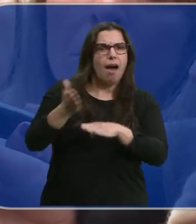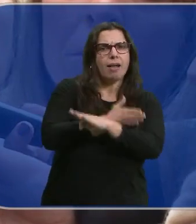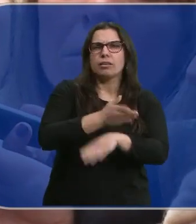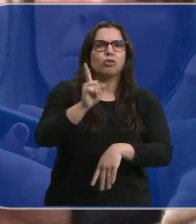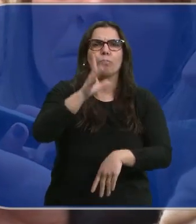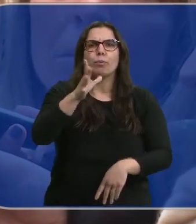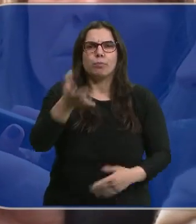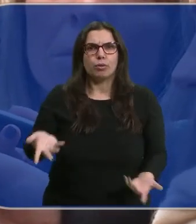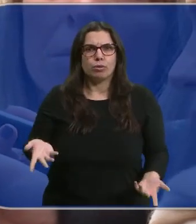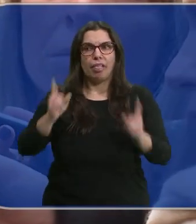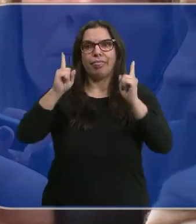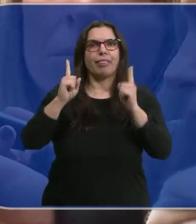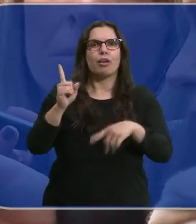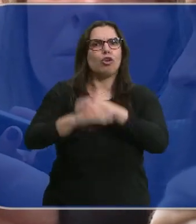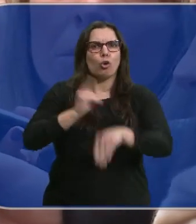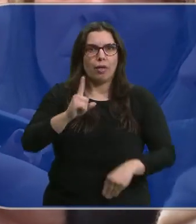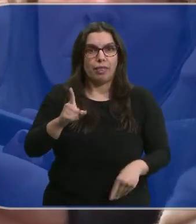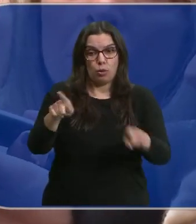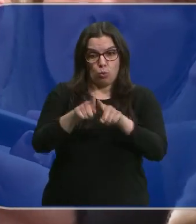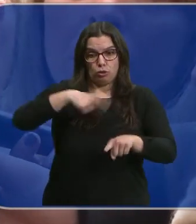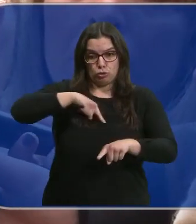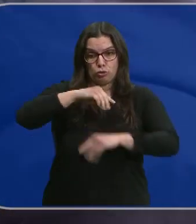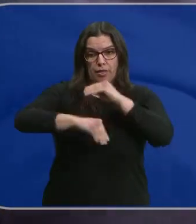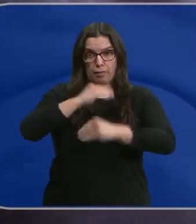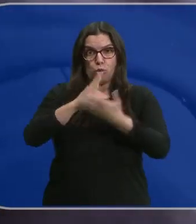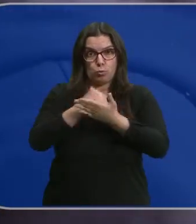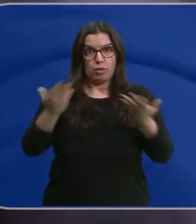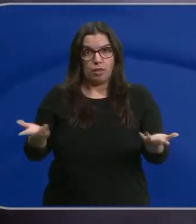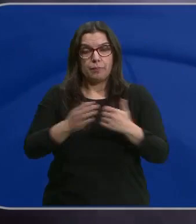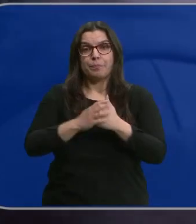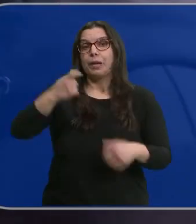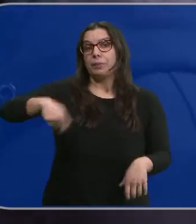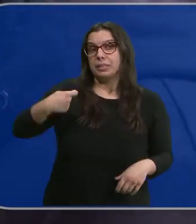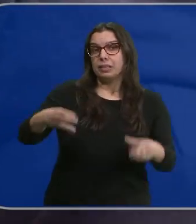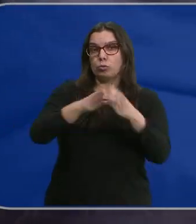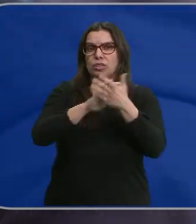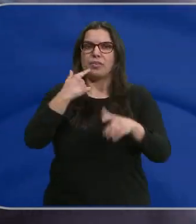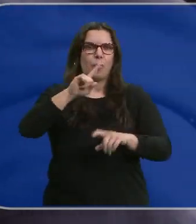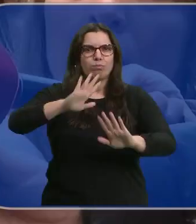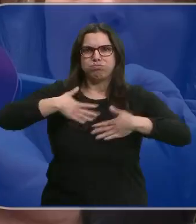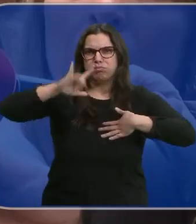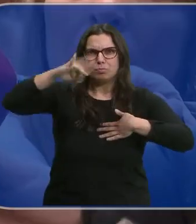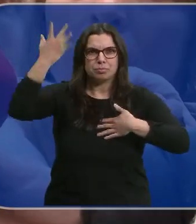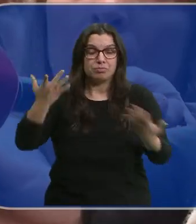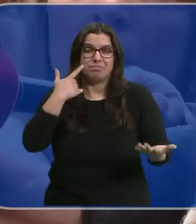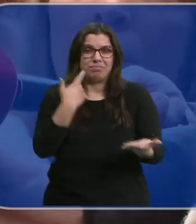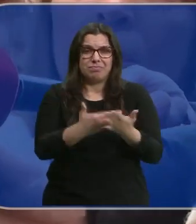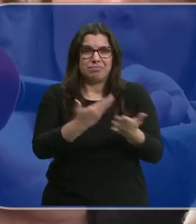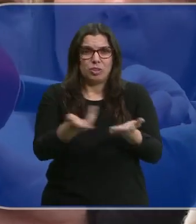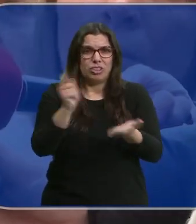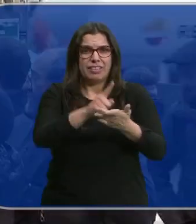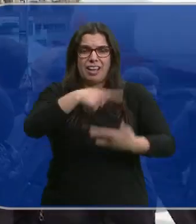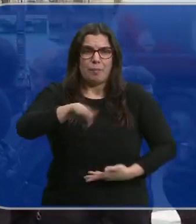carácter preventivo, como hicimos las comunidades autónomas. El presidente de la Junta habla de improvisación. Una muestra más